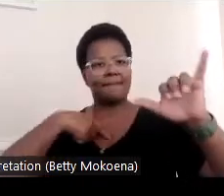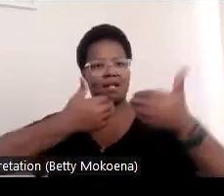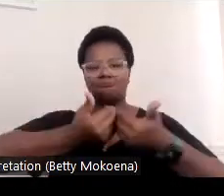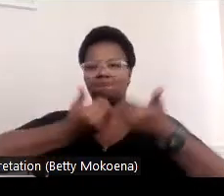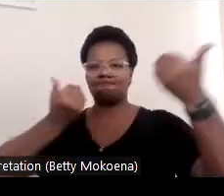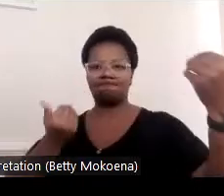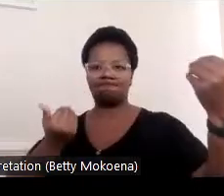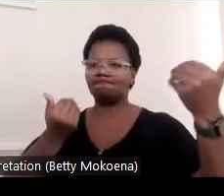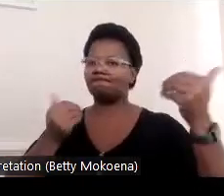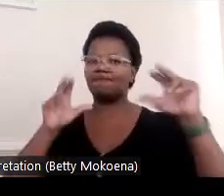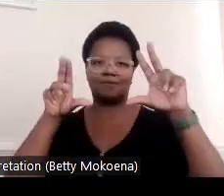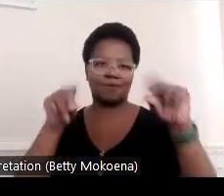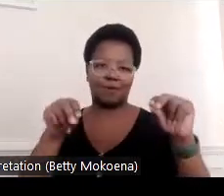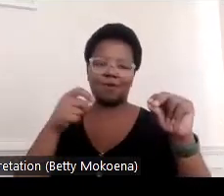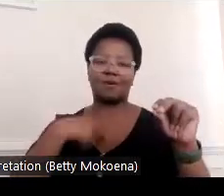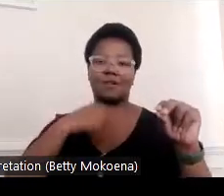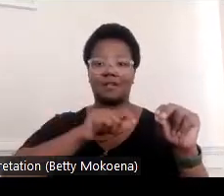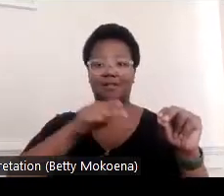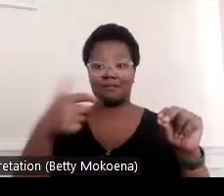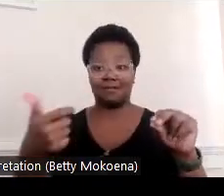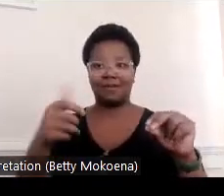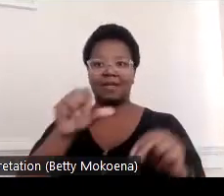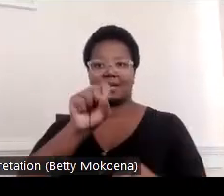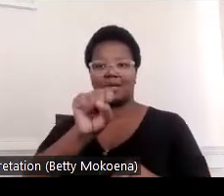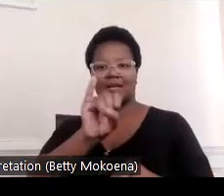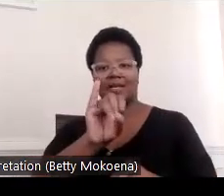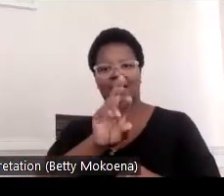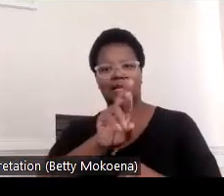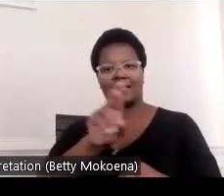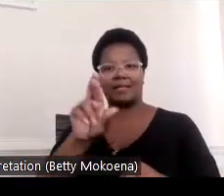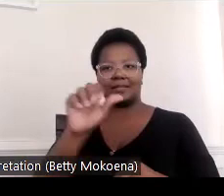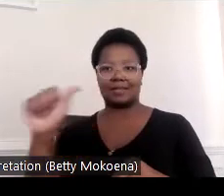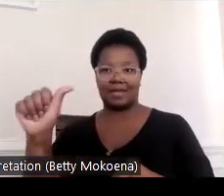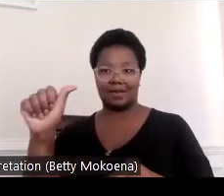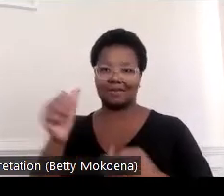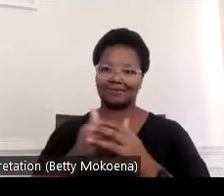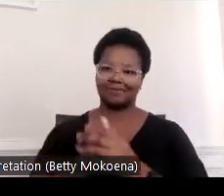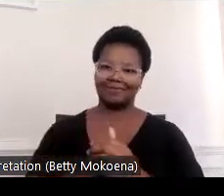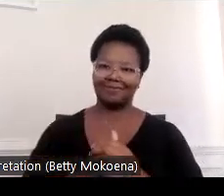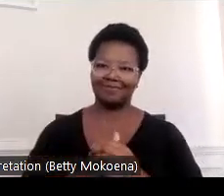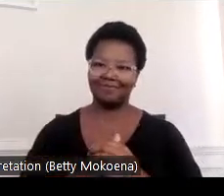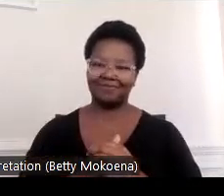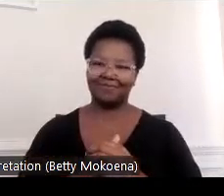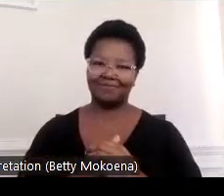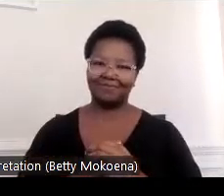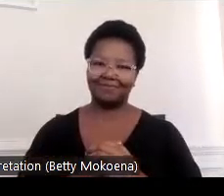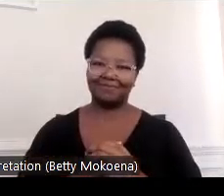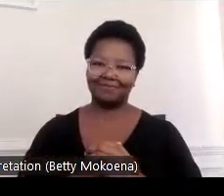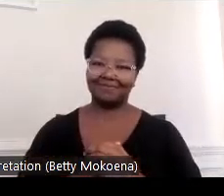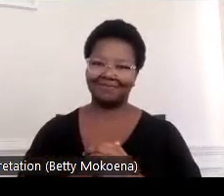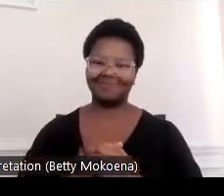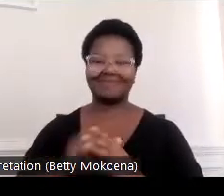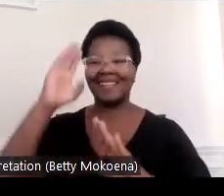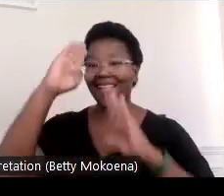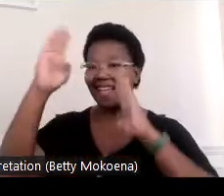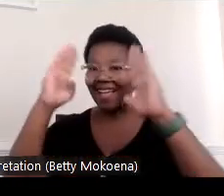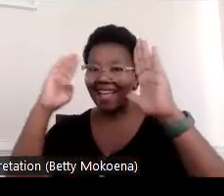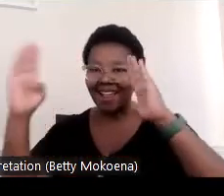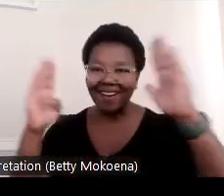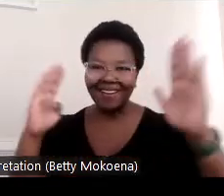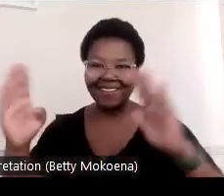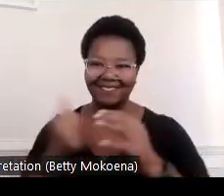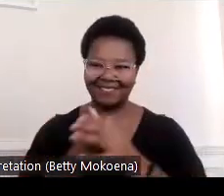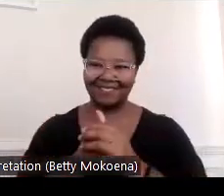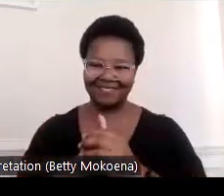y que no se nos separe o que no nos dejen solos verdad o que no tengamos esa soledad y